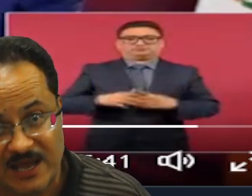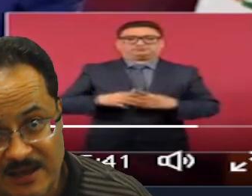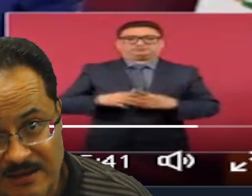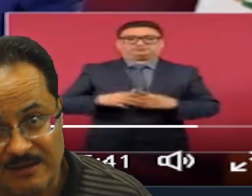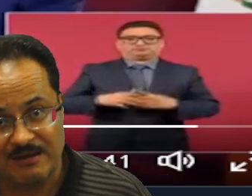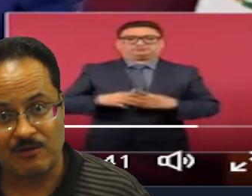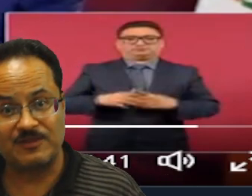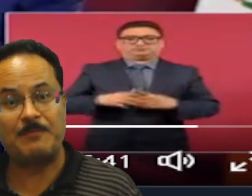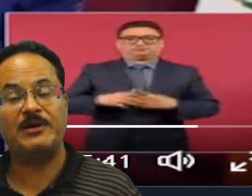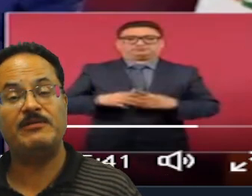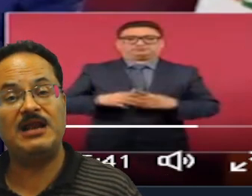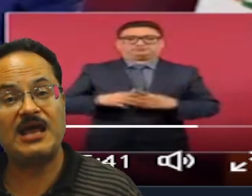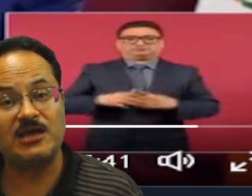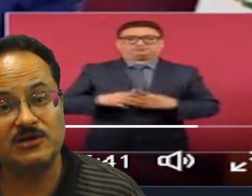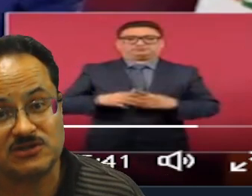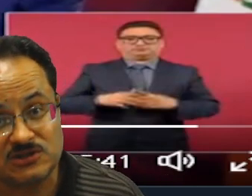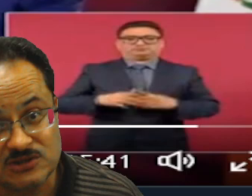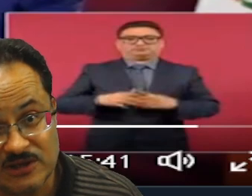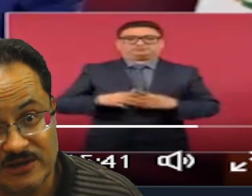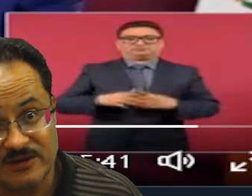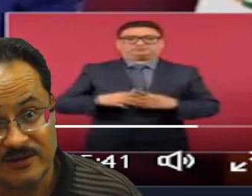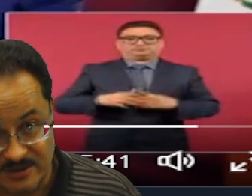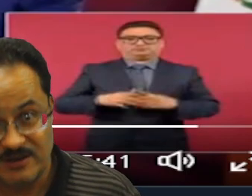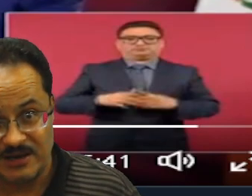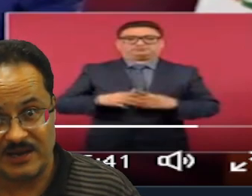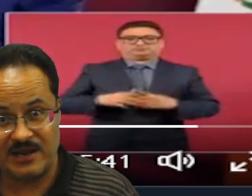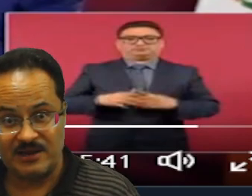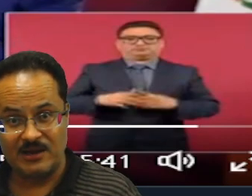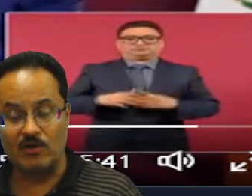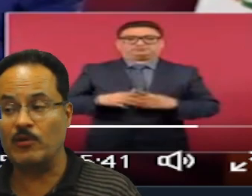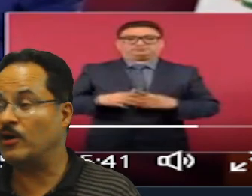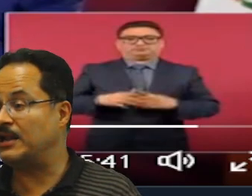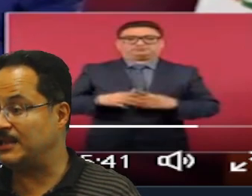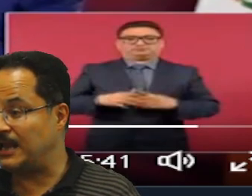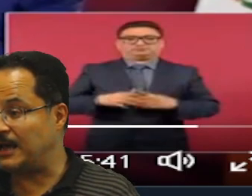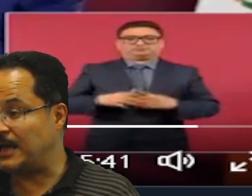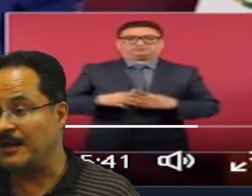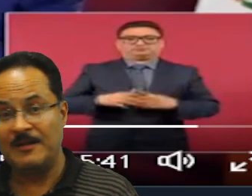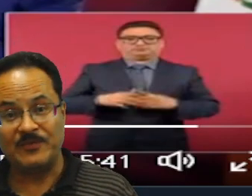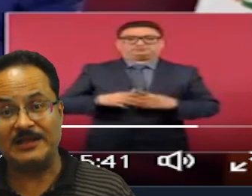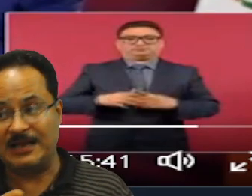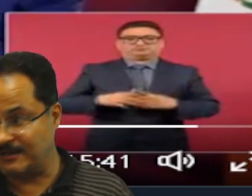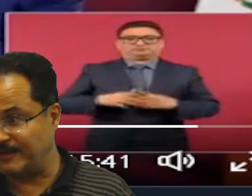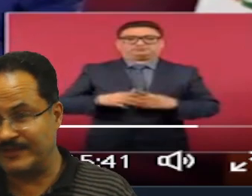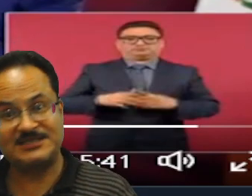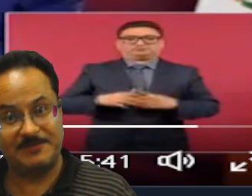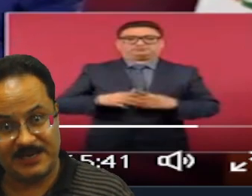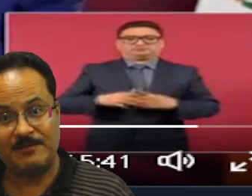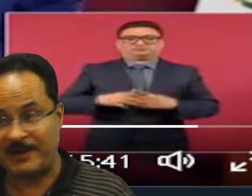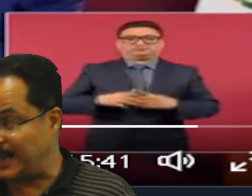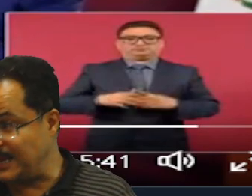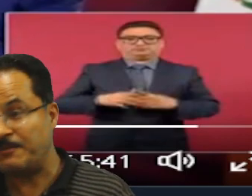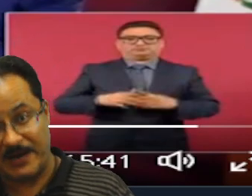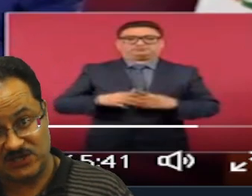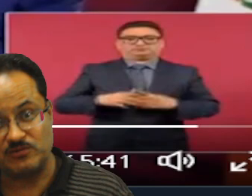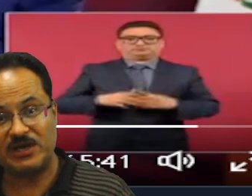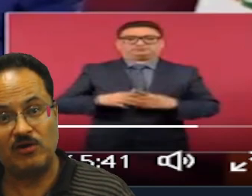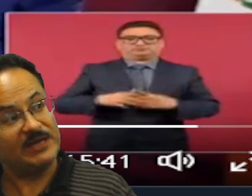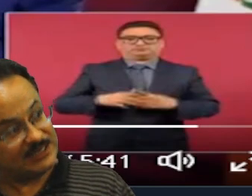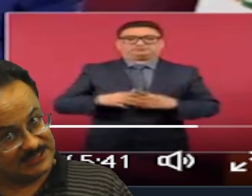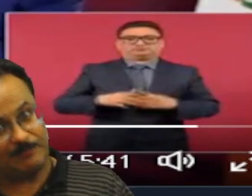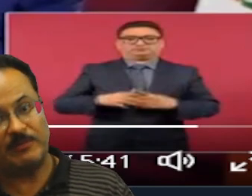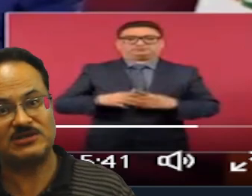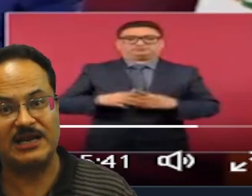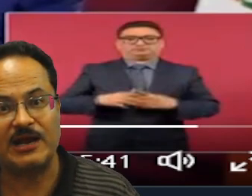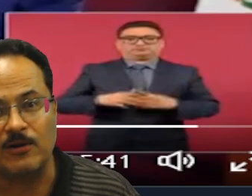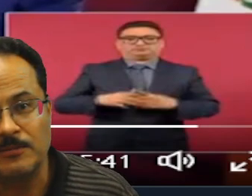grande de privilegios eh como el de la el del decidir para él y para su hijo